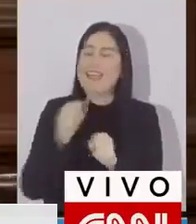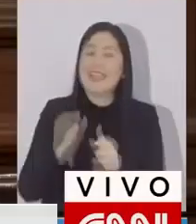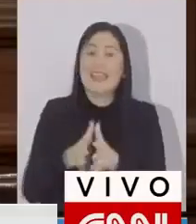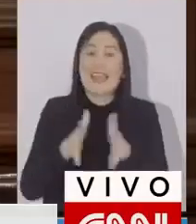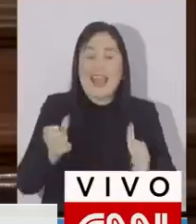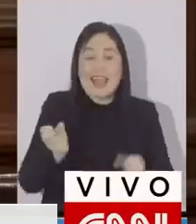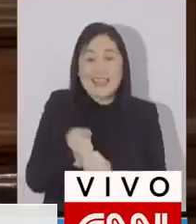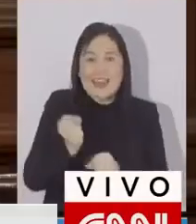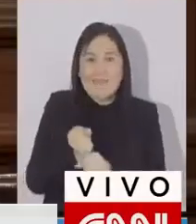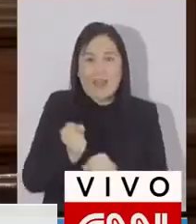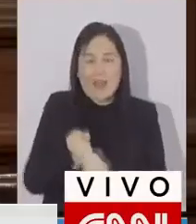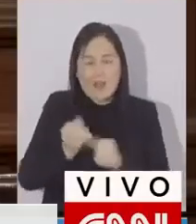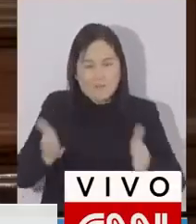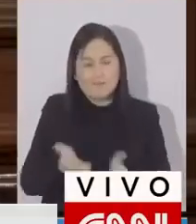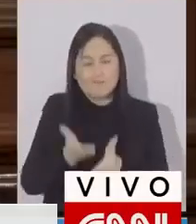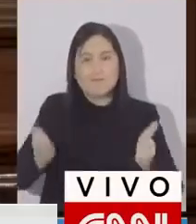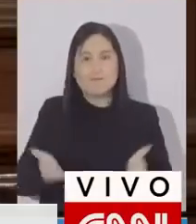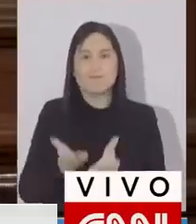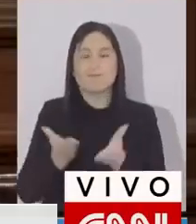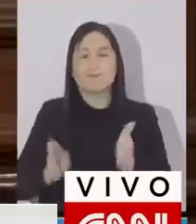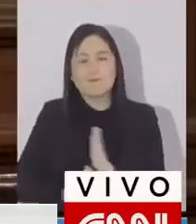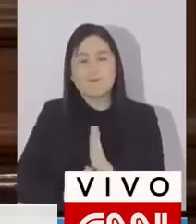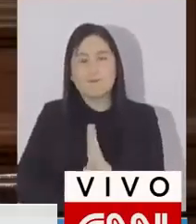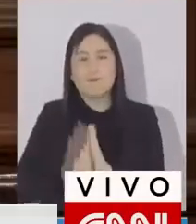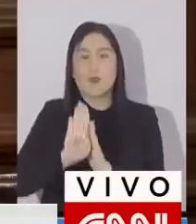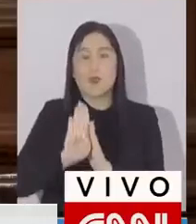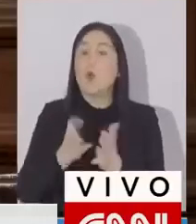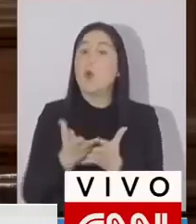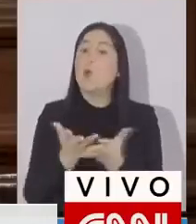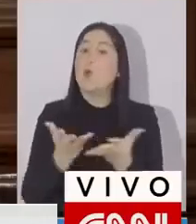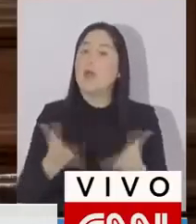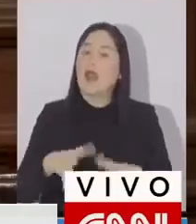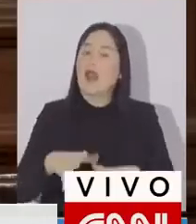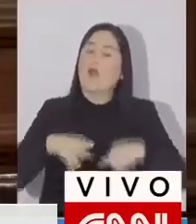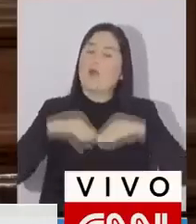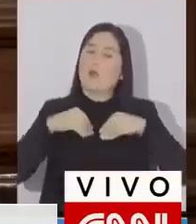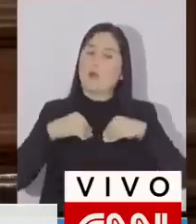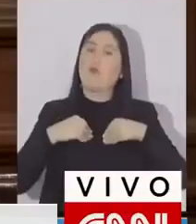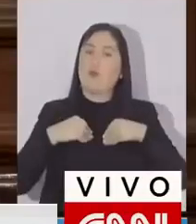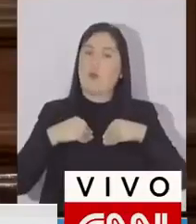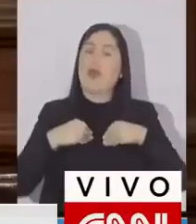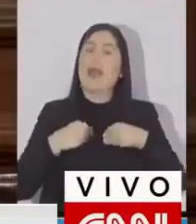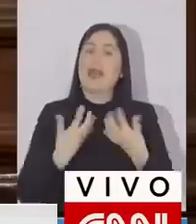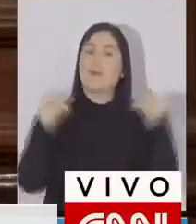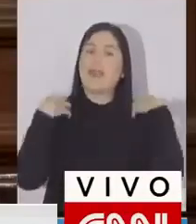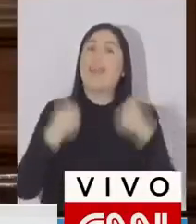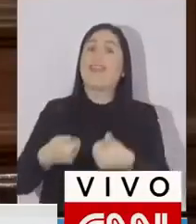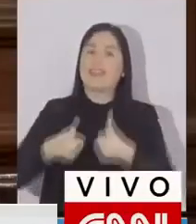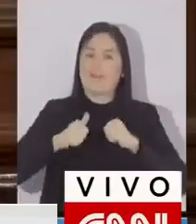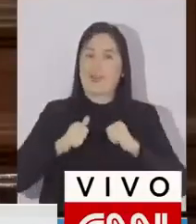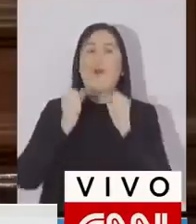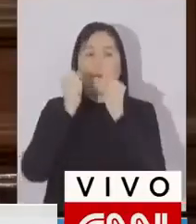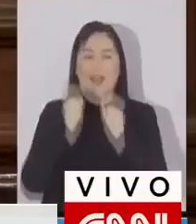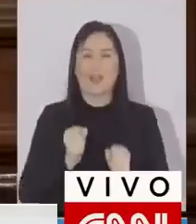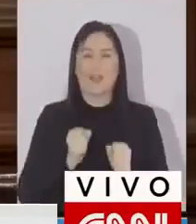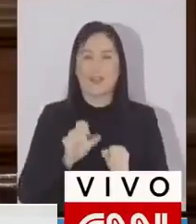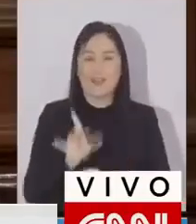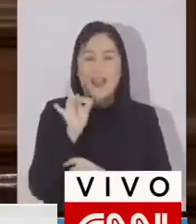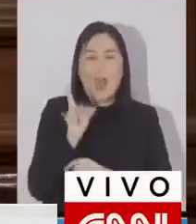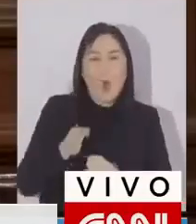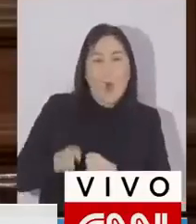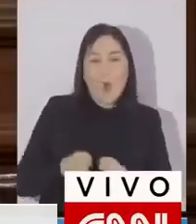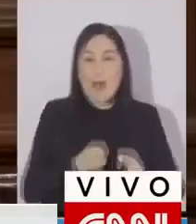tenemos una tremenda responsabilidad y un gran desafío para poder encontrar un camino en común que